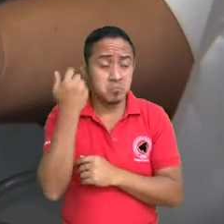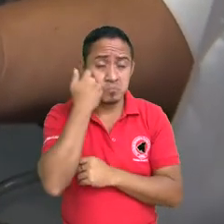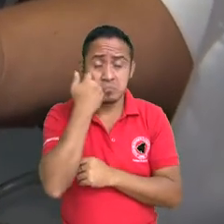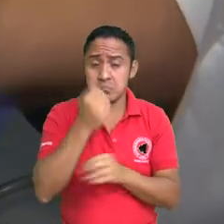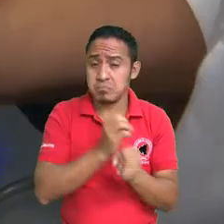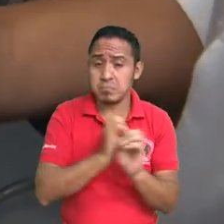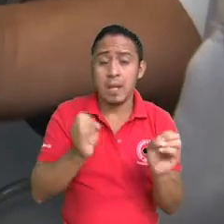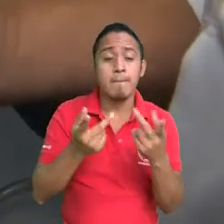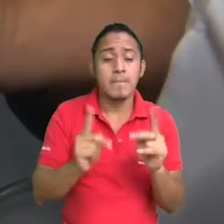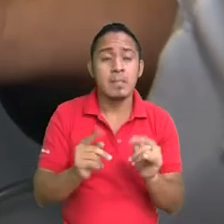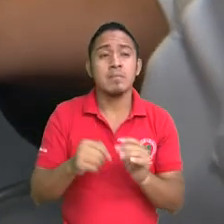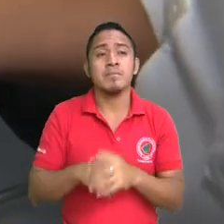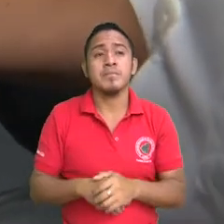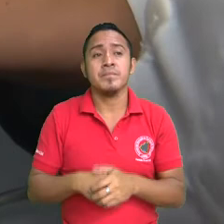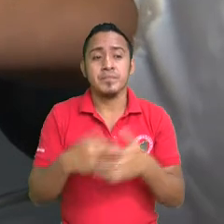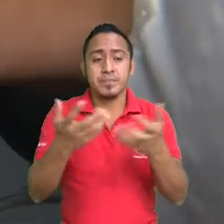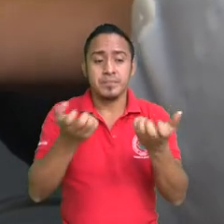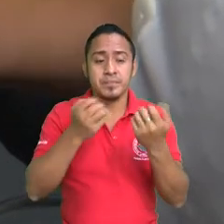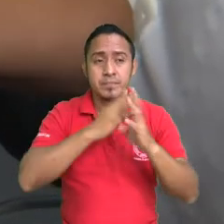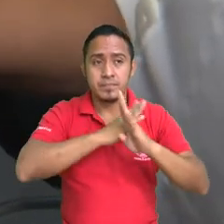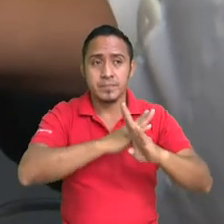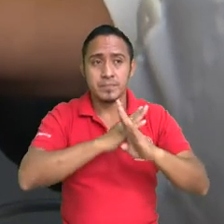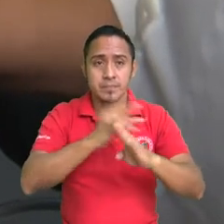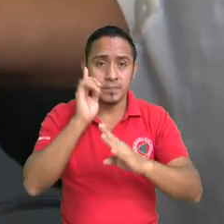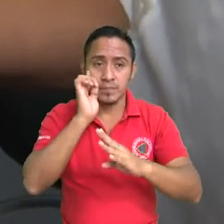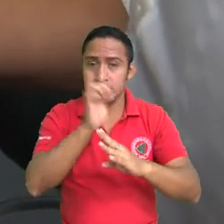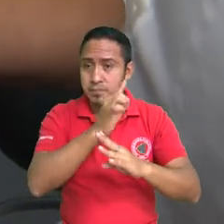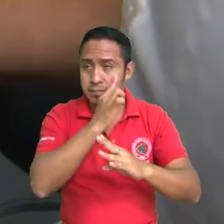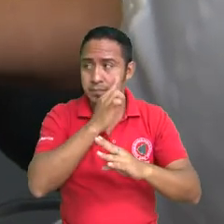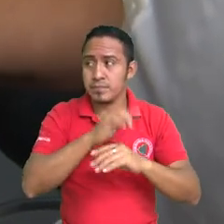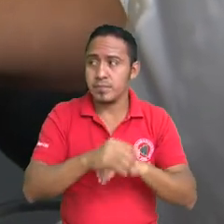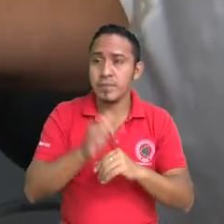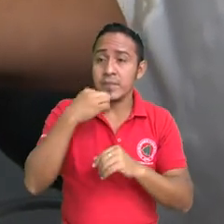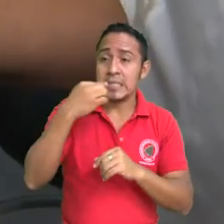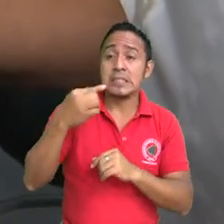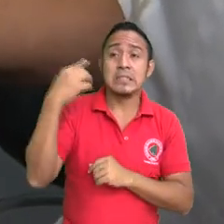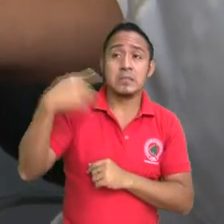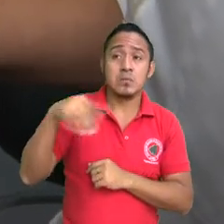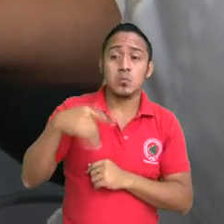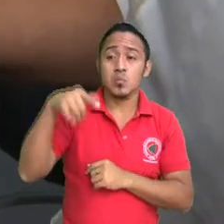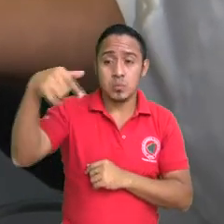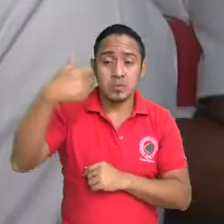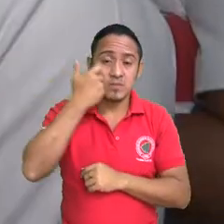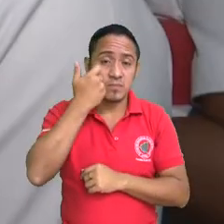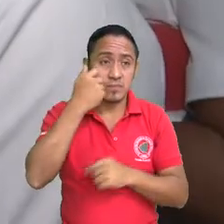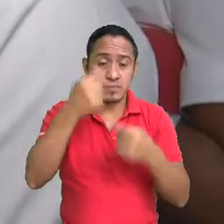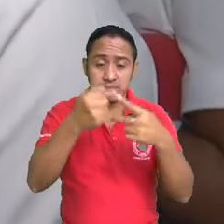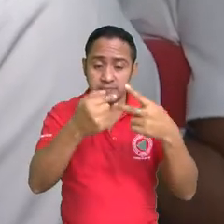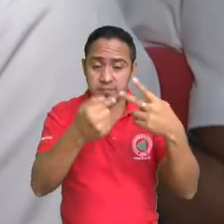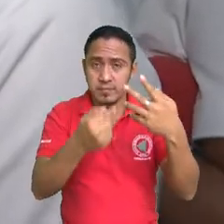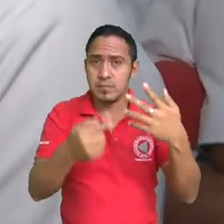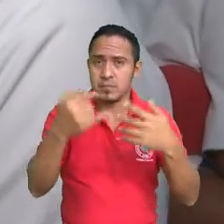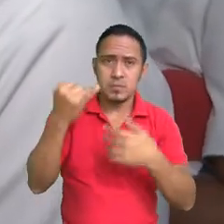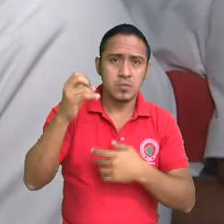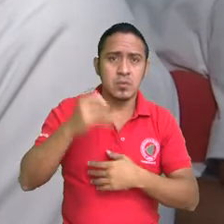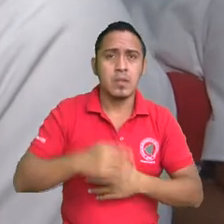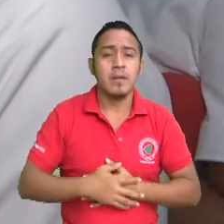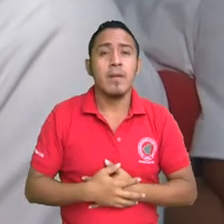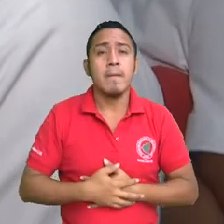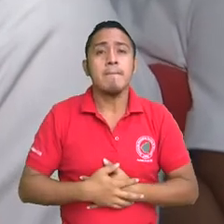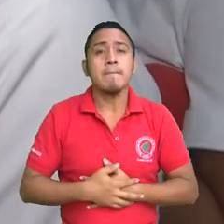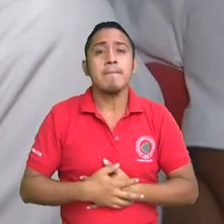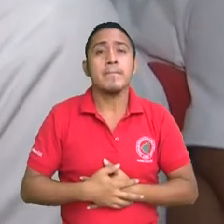enfermado, pero cuando quiere protección para el ojo, en la óptica le dice, mira, usted tiene... ¿Puede resultar eso,